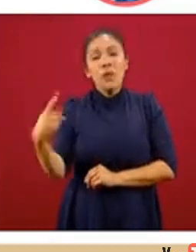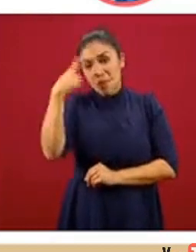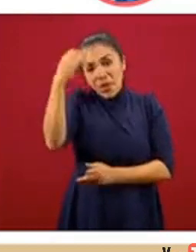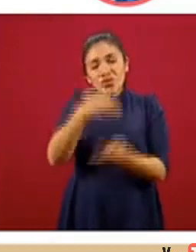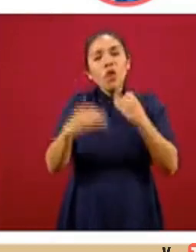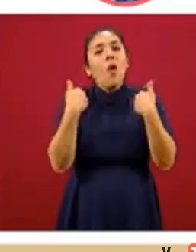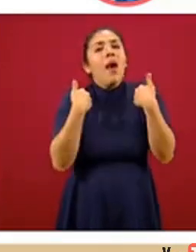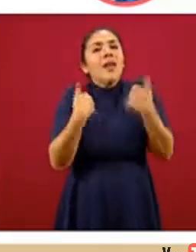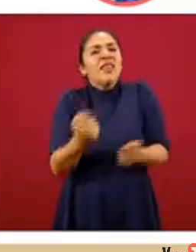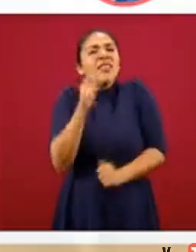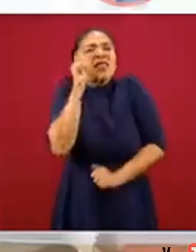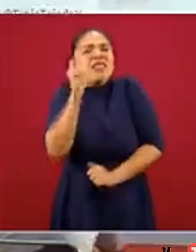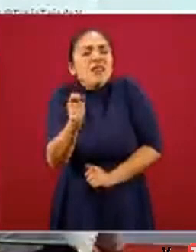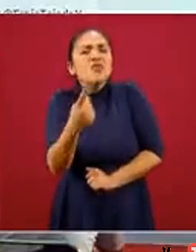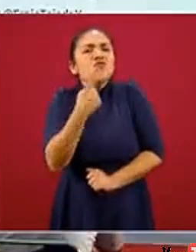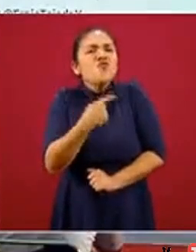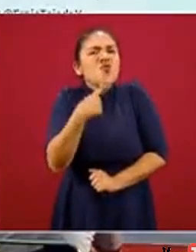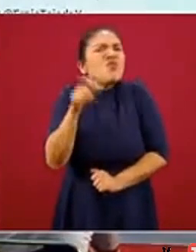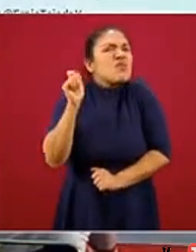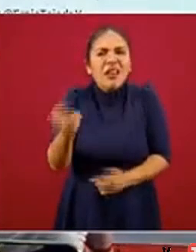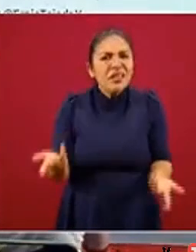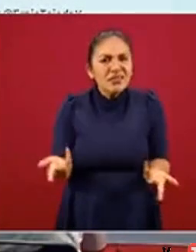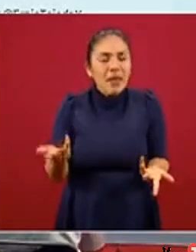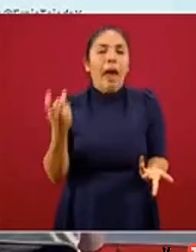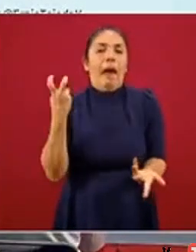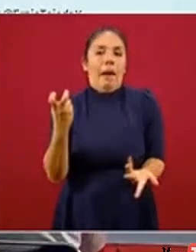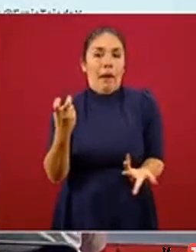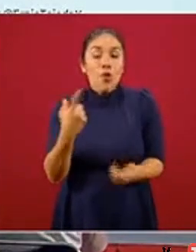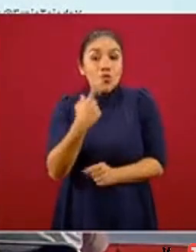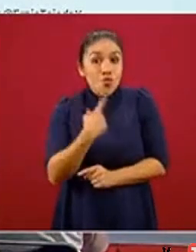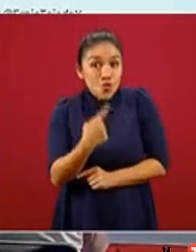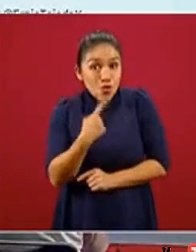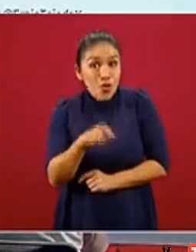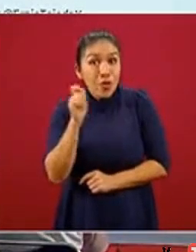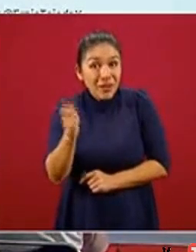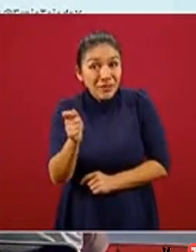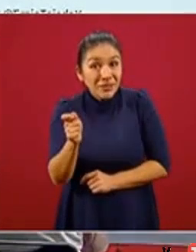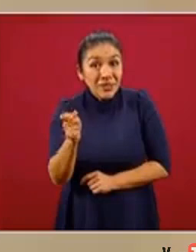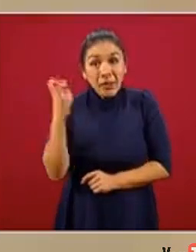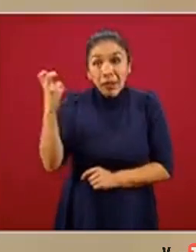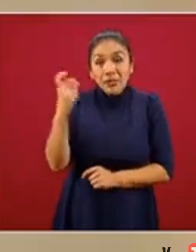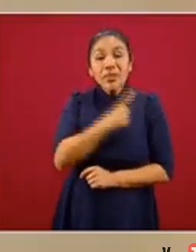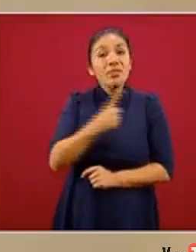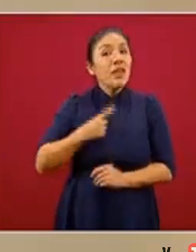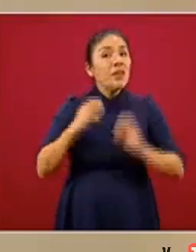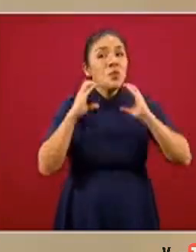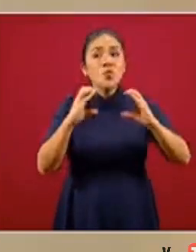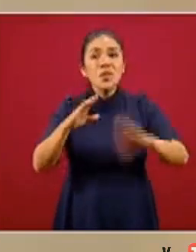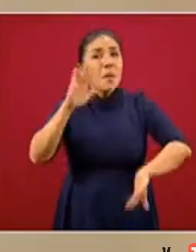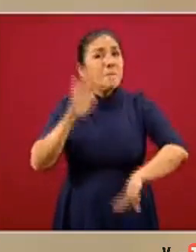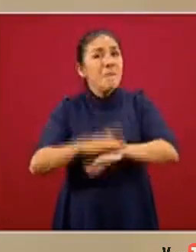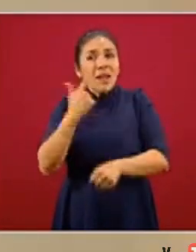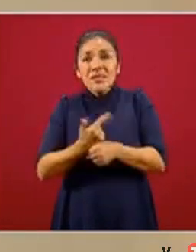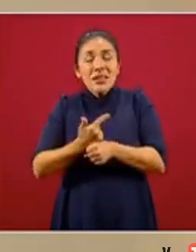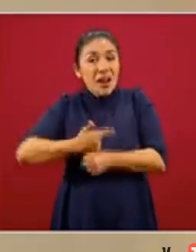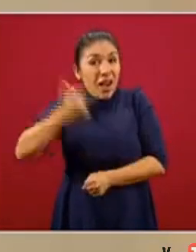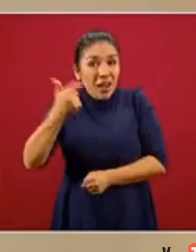qué significa estar en rojo. Y estar en rojo significa cuidarnos al máximo.